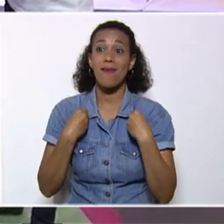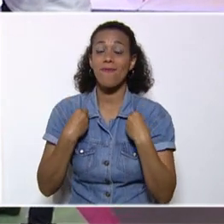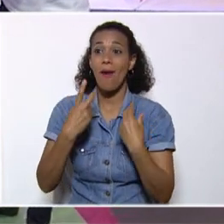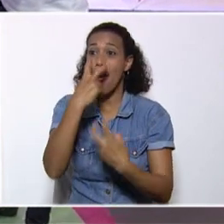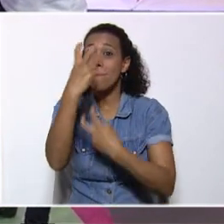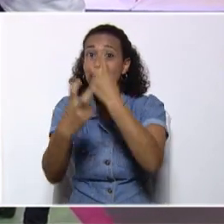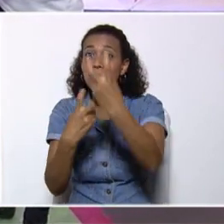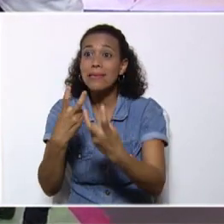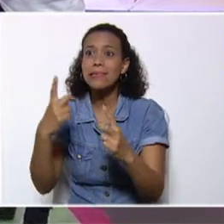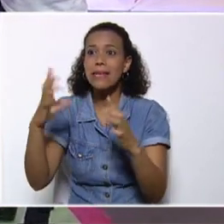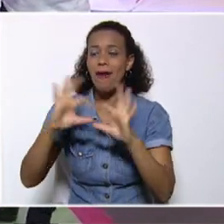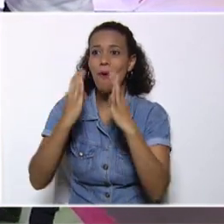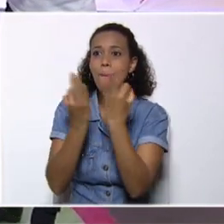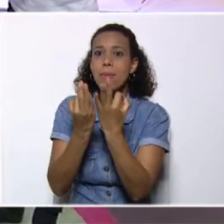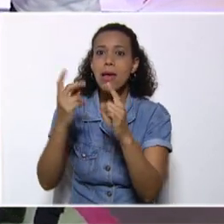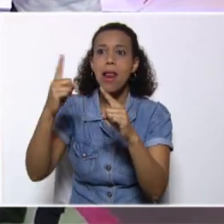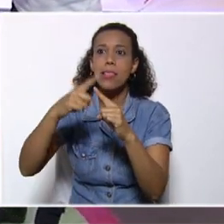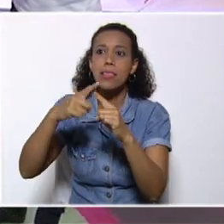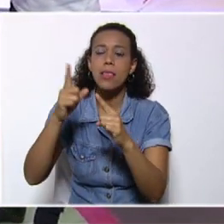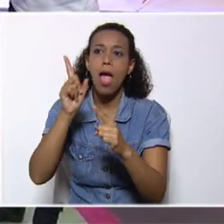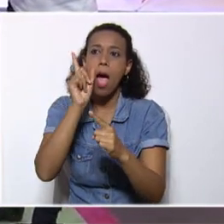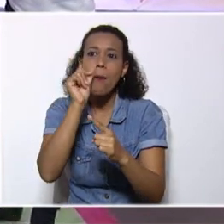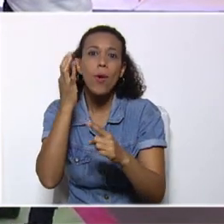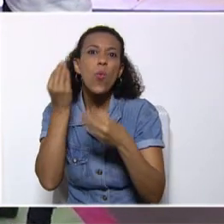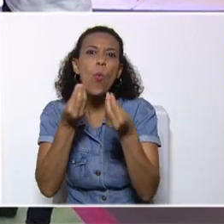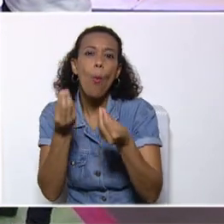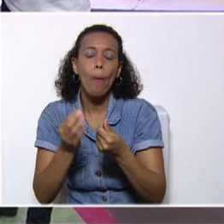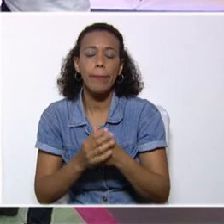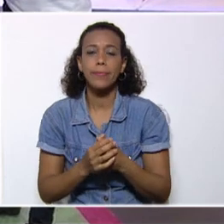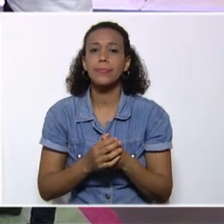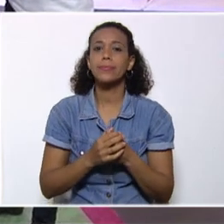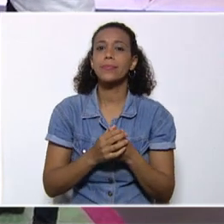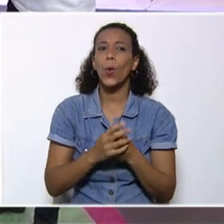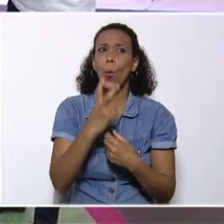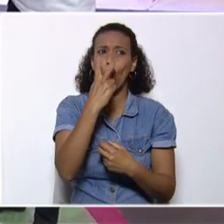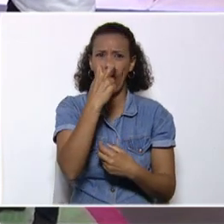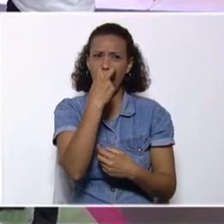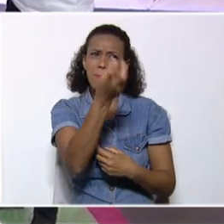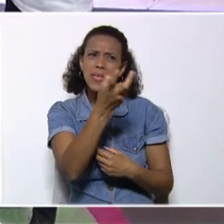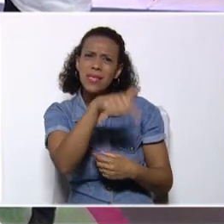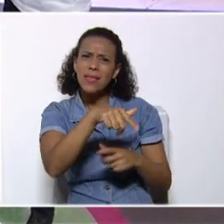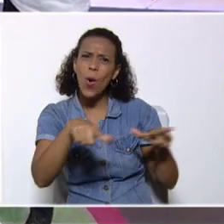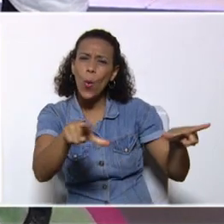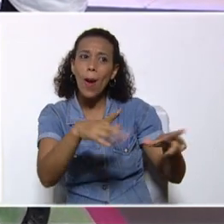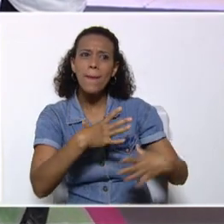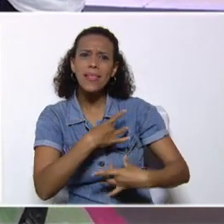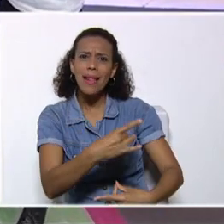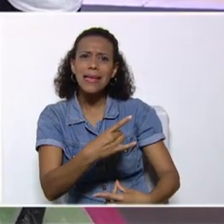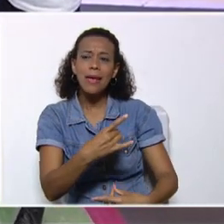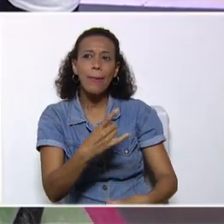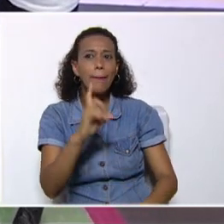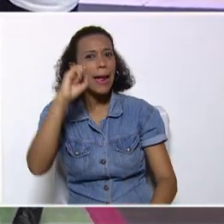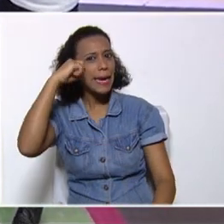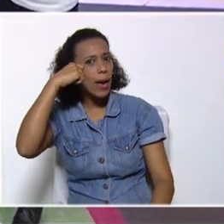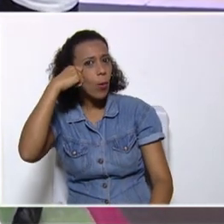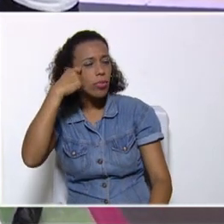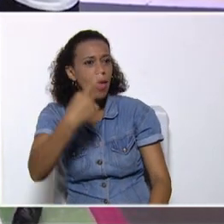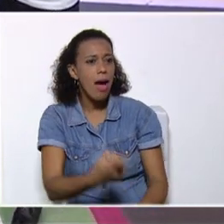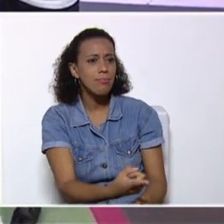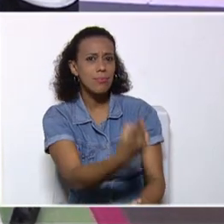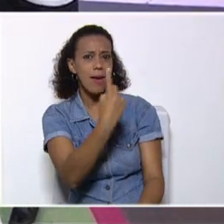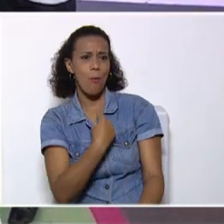quiero visitar? ¿O cuál es el lugar que visité hoy y me interesa saber cómo